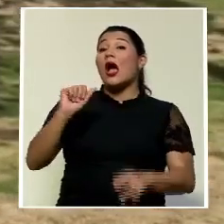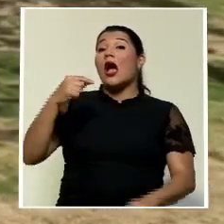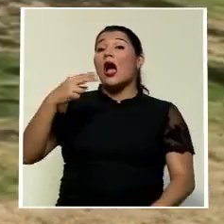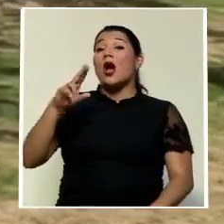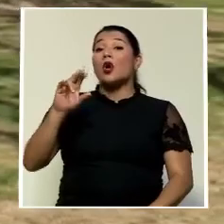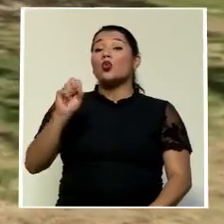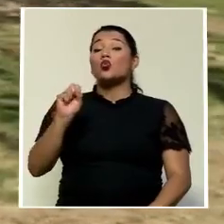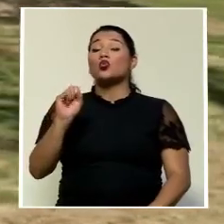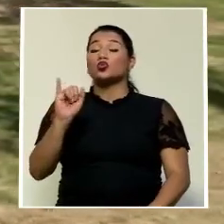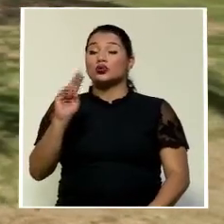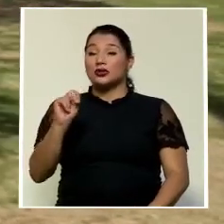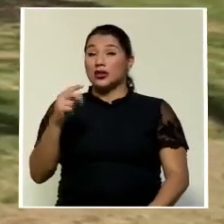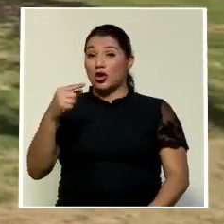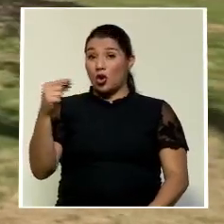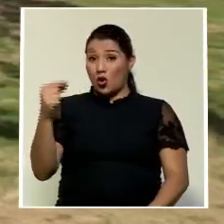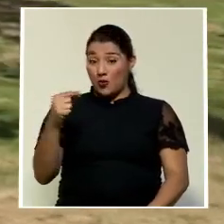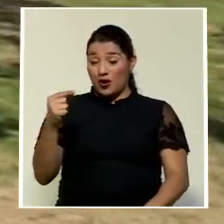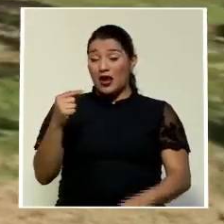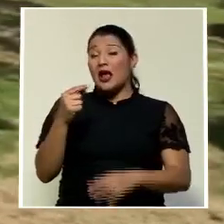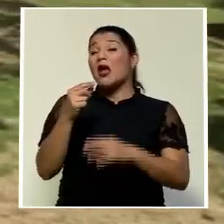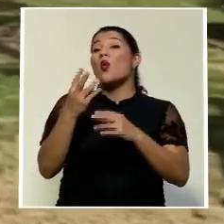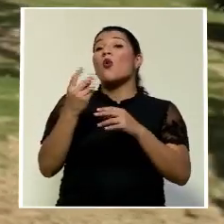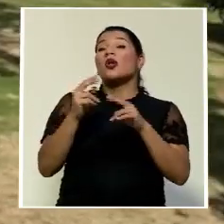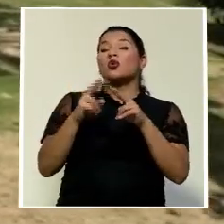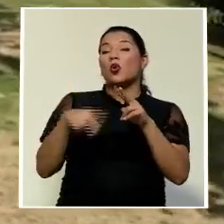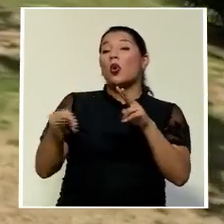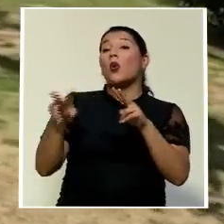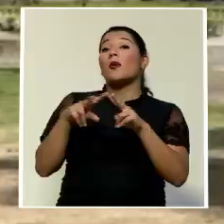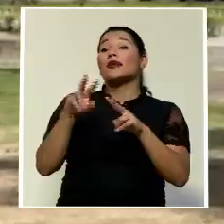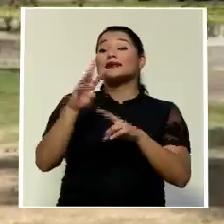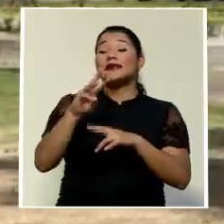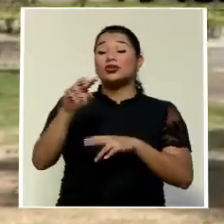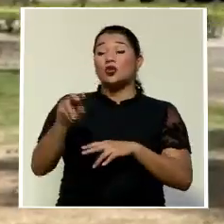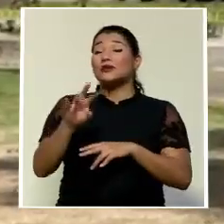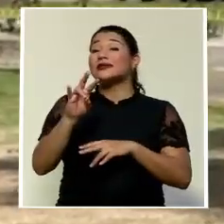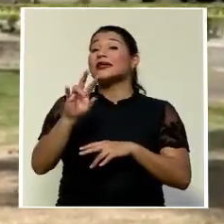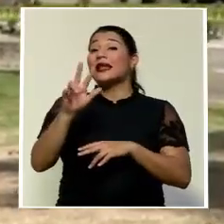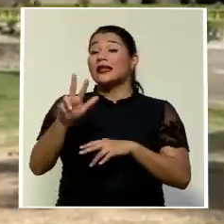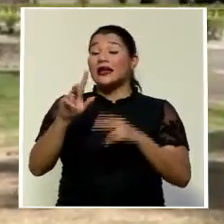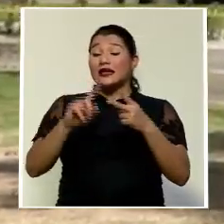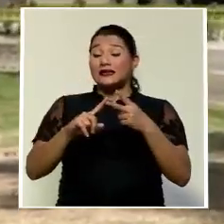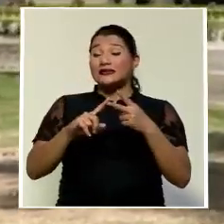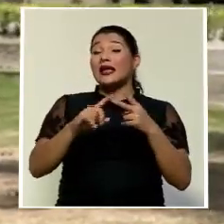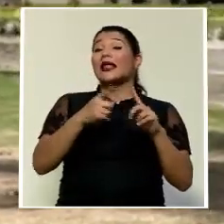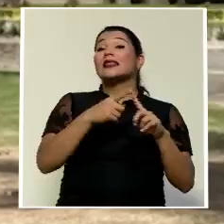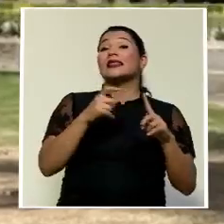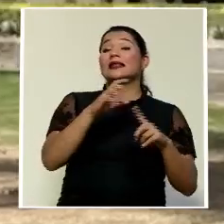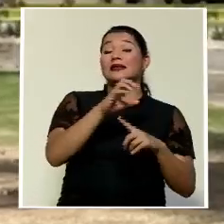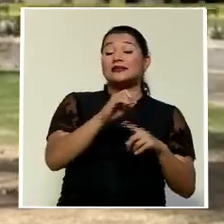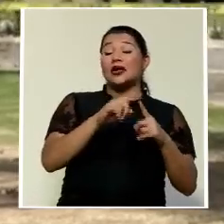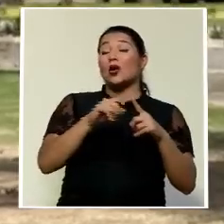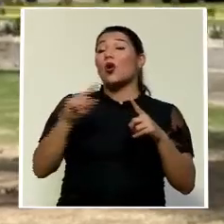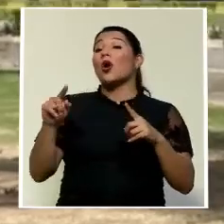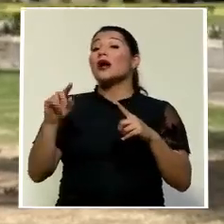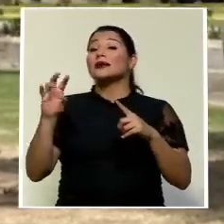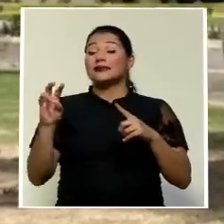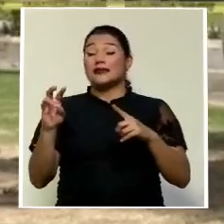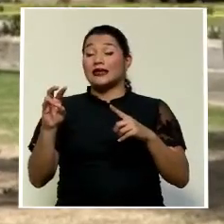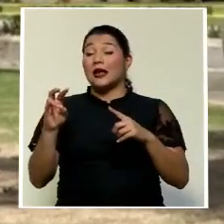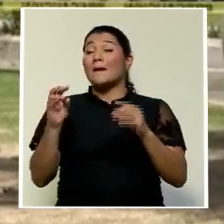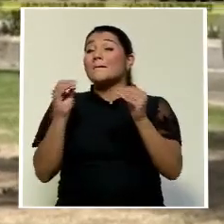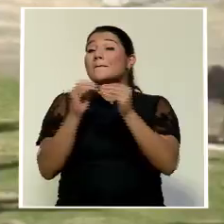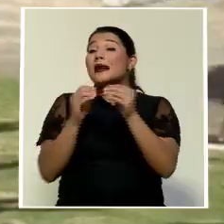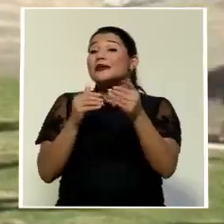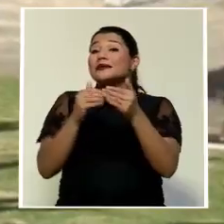Pérez Celedón, el valor del índice es de 6.73 en la escala de 0 a 100. Entre más cerca esté del